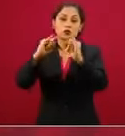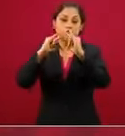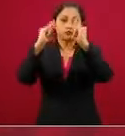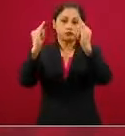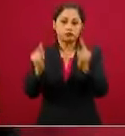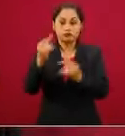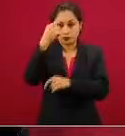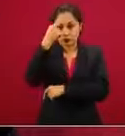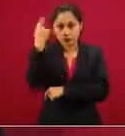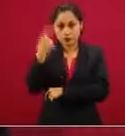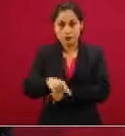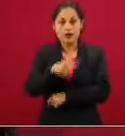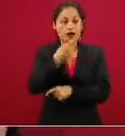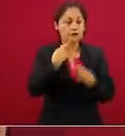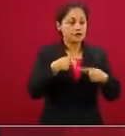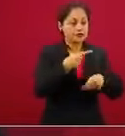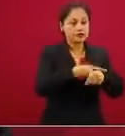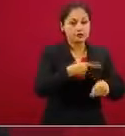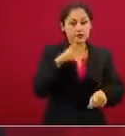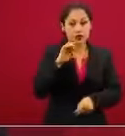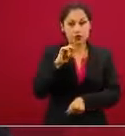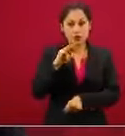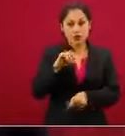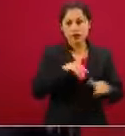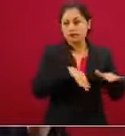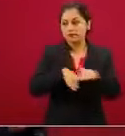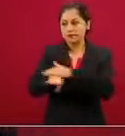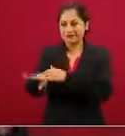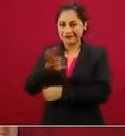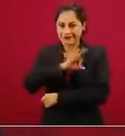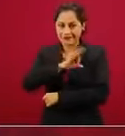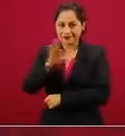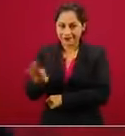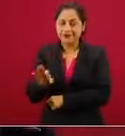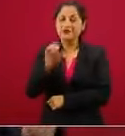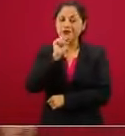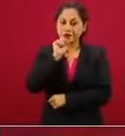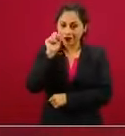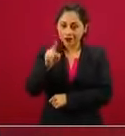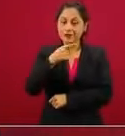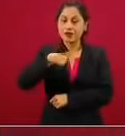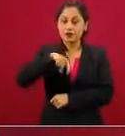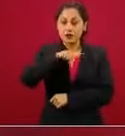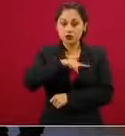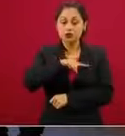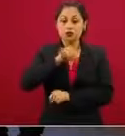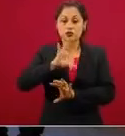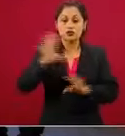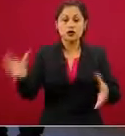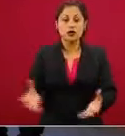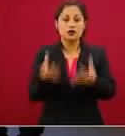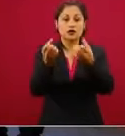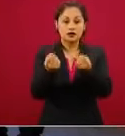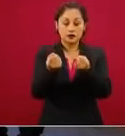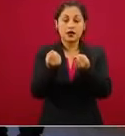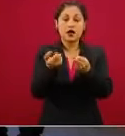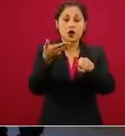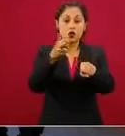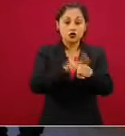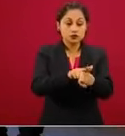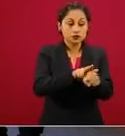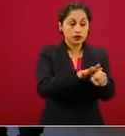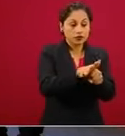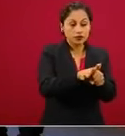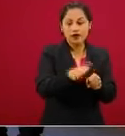COVID y otras intervenciones, logramos duplicar la capacidad, más que duplicar la capacidad instalada para